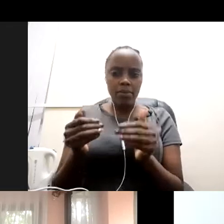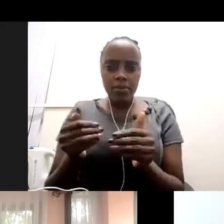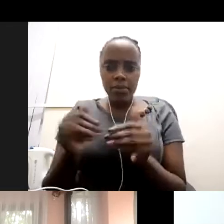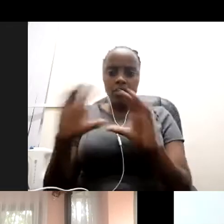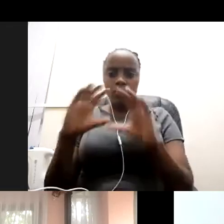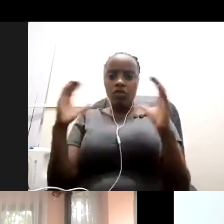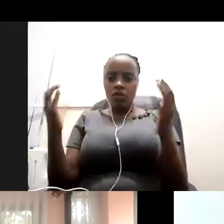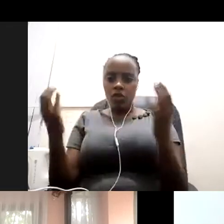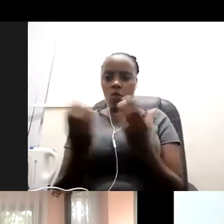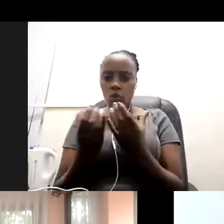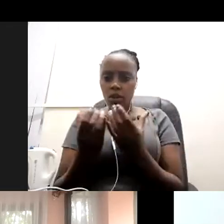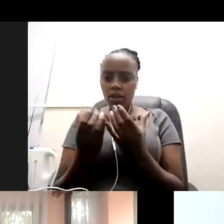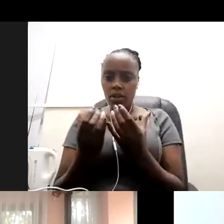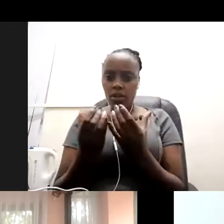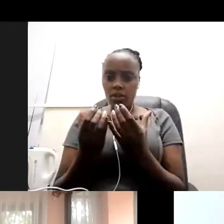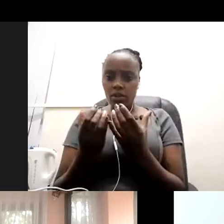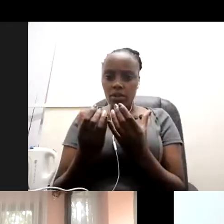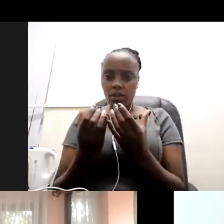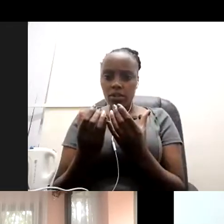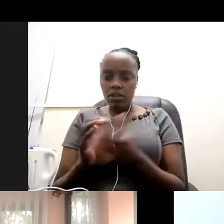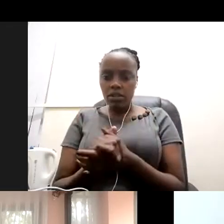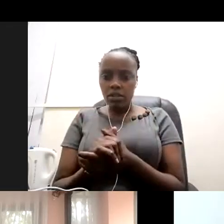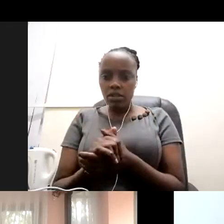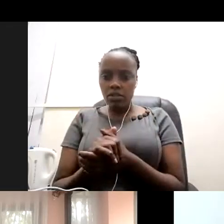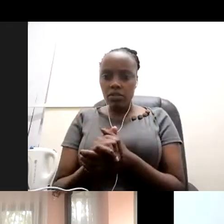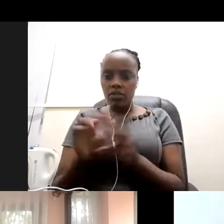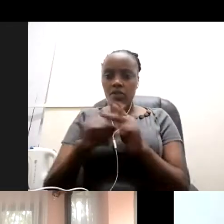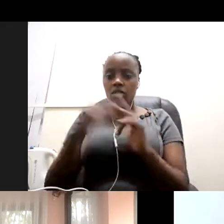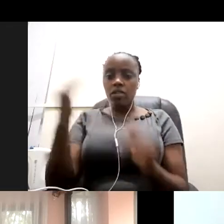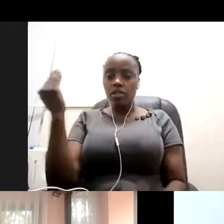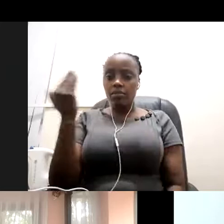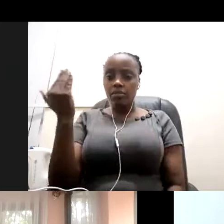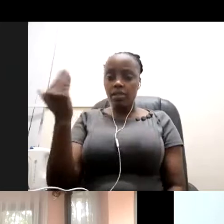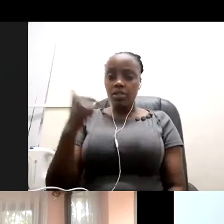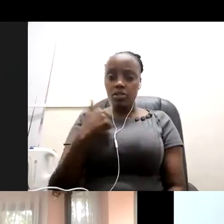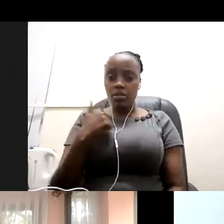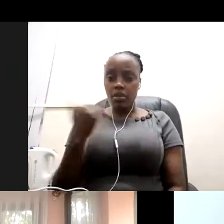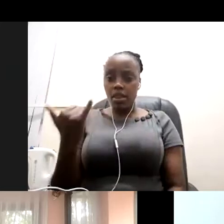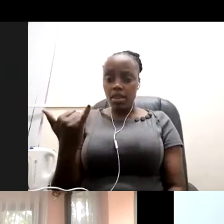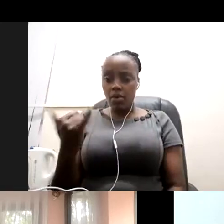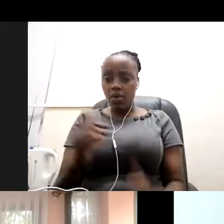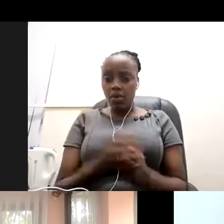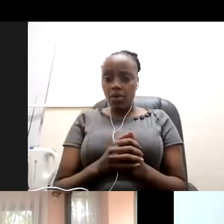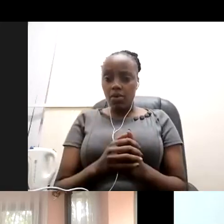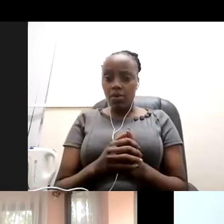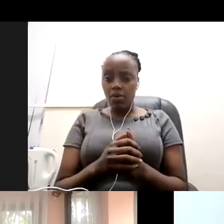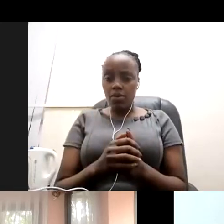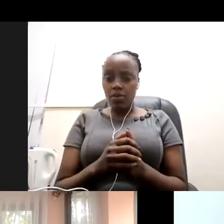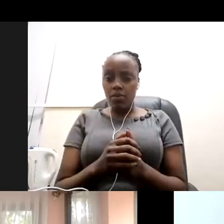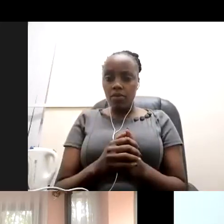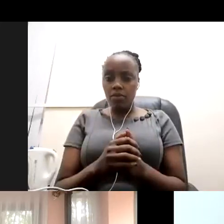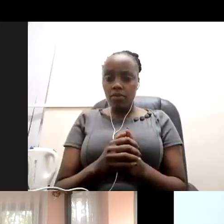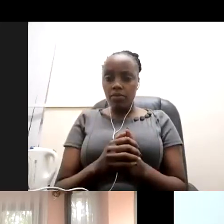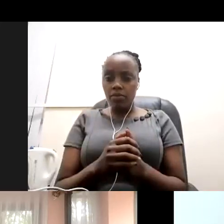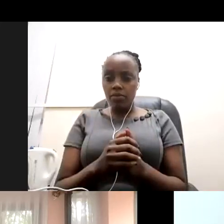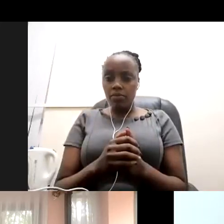bueno, comienzo mi presentación. Esta la he dividido en 3 partes,